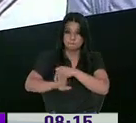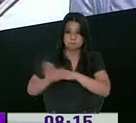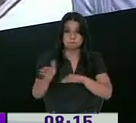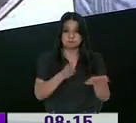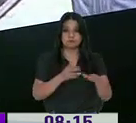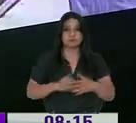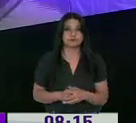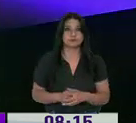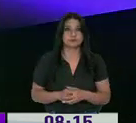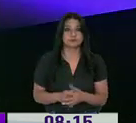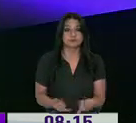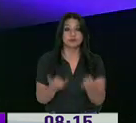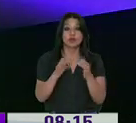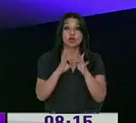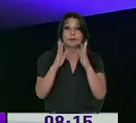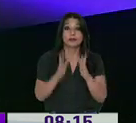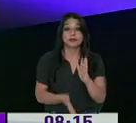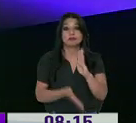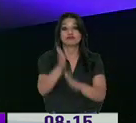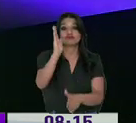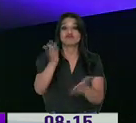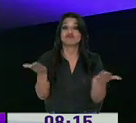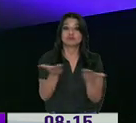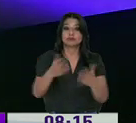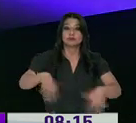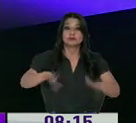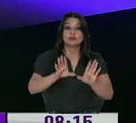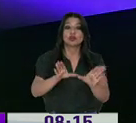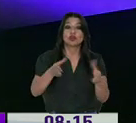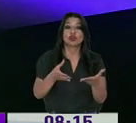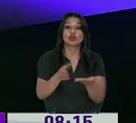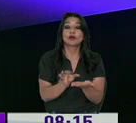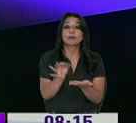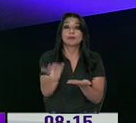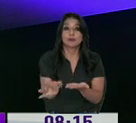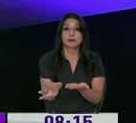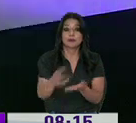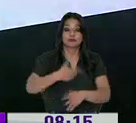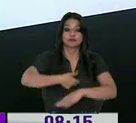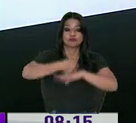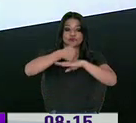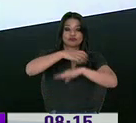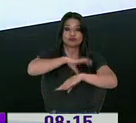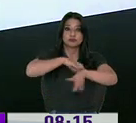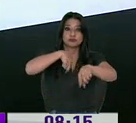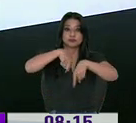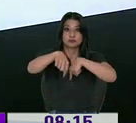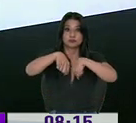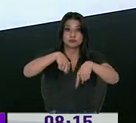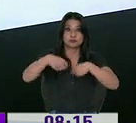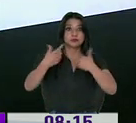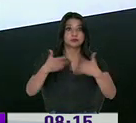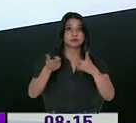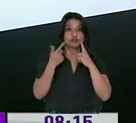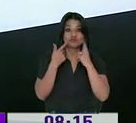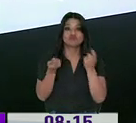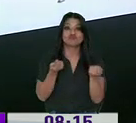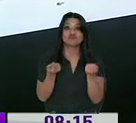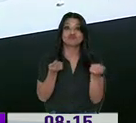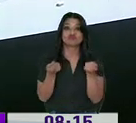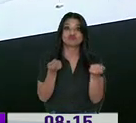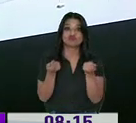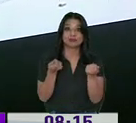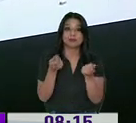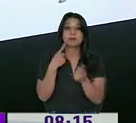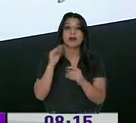Sofía Vintimilla se trasladó al sector del Comité del Pueblo. La Agencia Metropolitana de Tránsito está realizando operativos